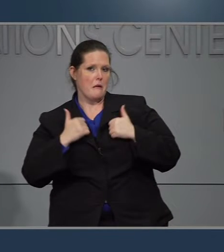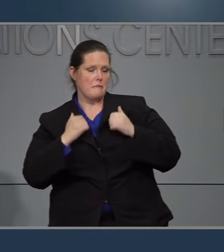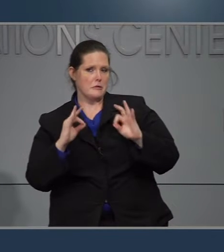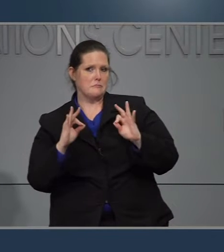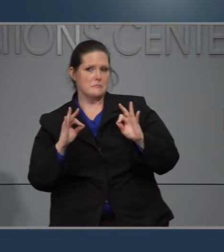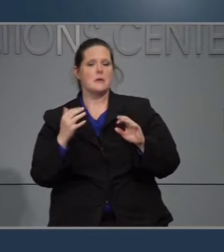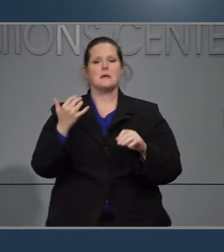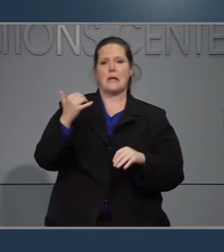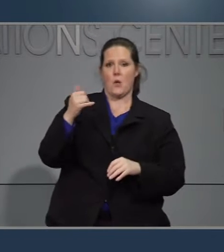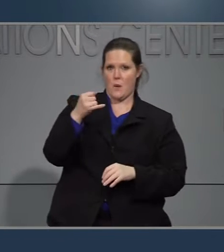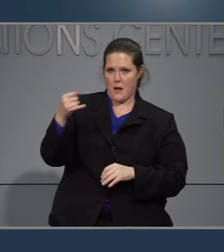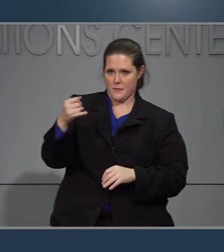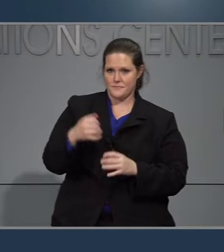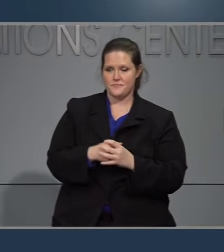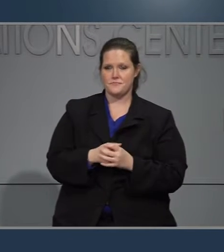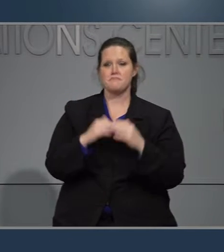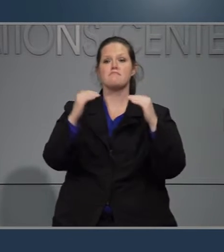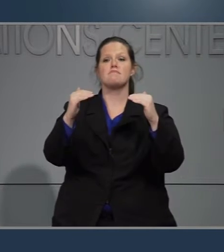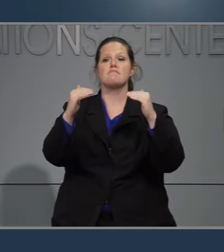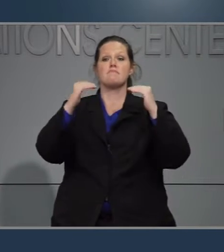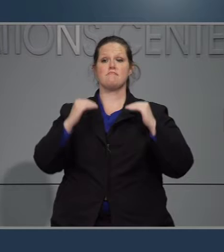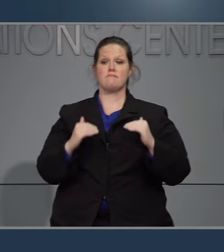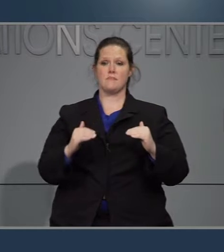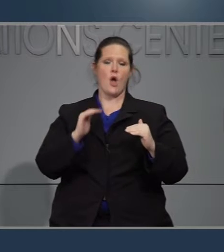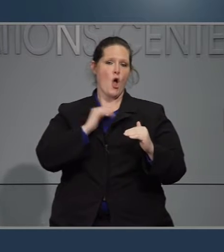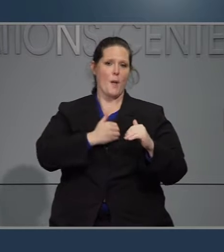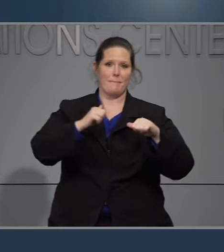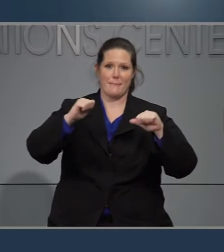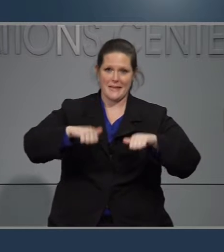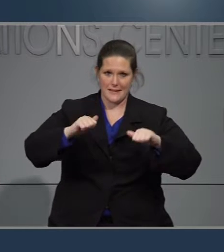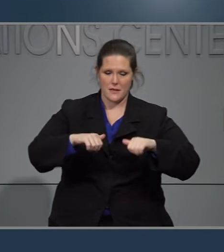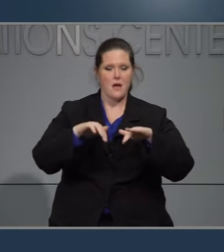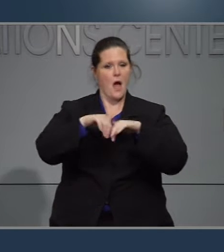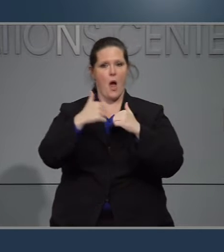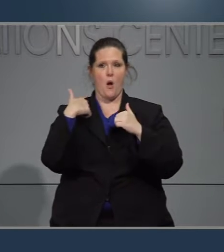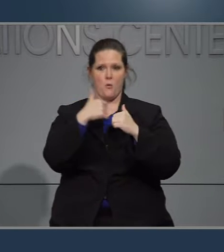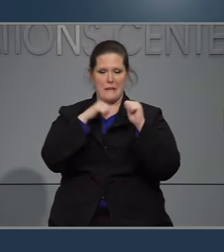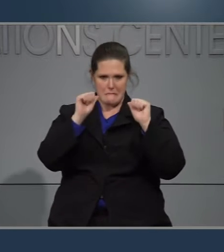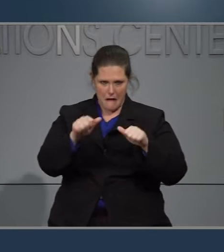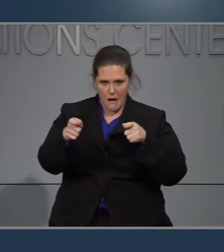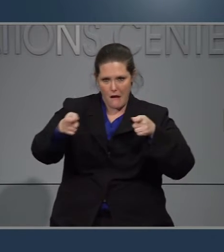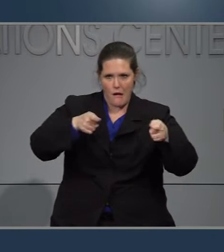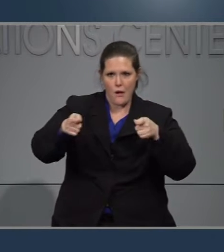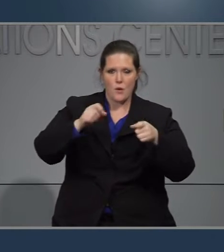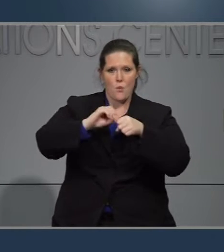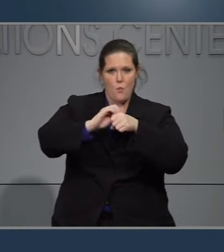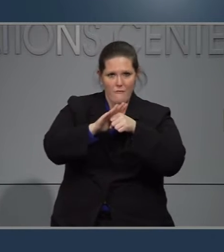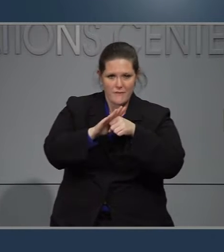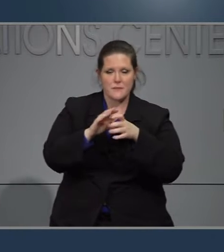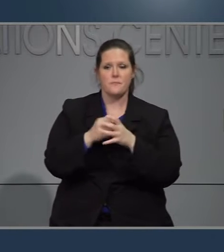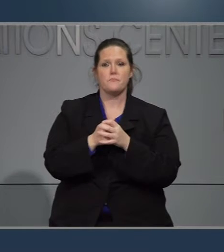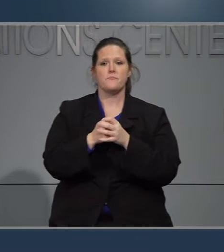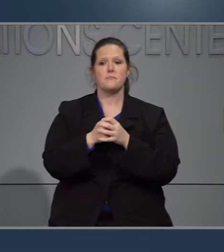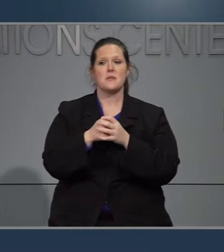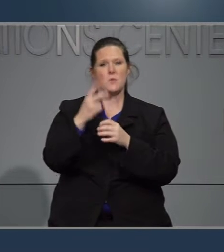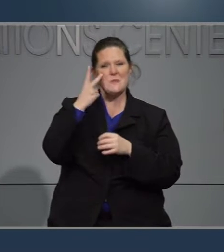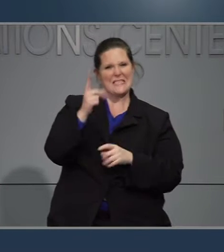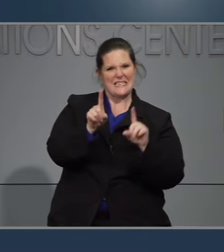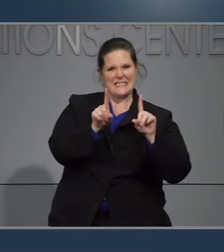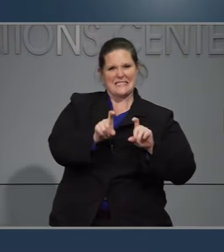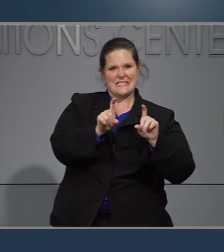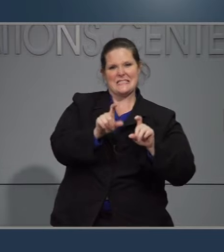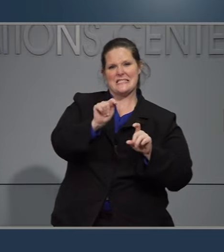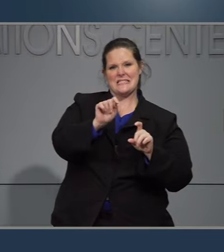nuestras capacidades críticas con tal de responder a esta pandemia. Usted puede ver de que tenemos una flecha hacia arriba porque estamos